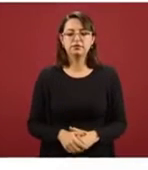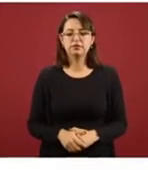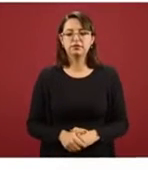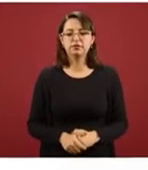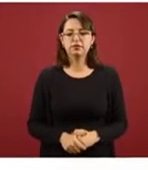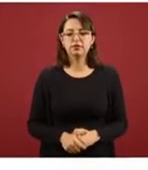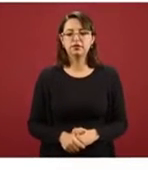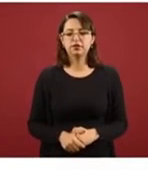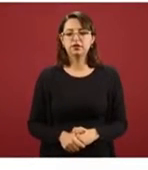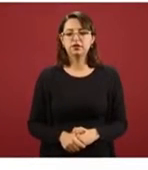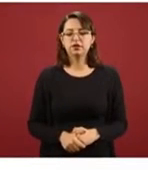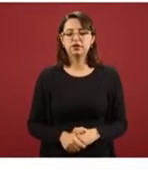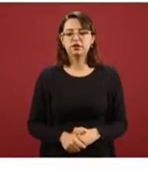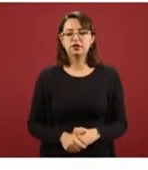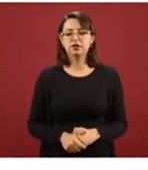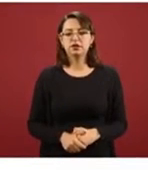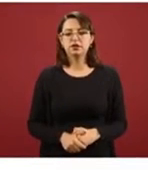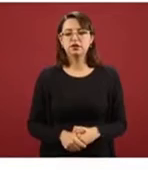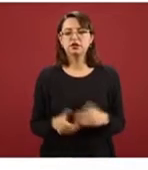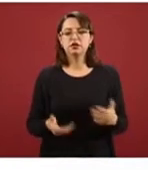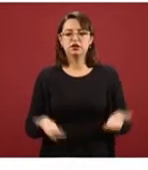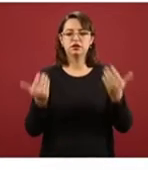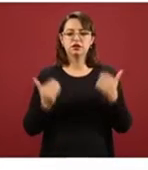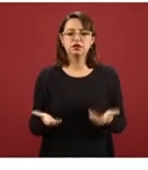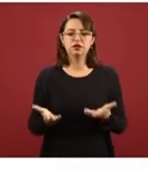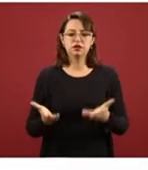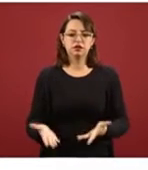todos. Adelante, por favor.